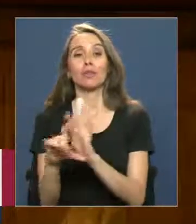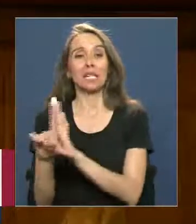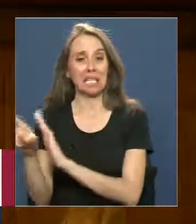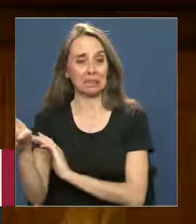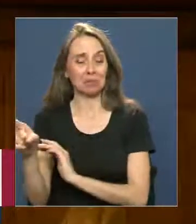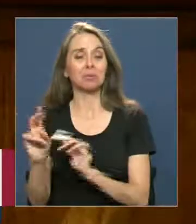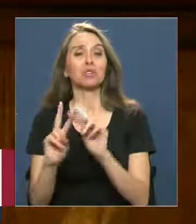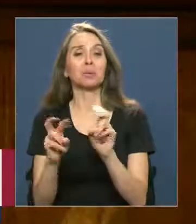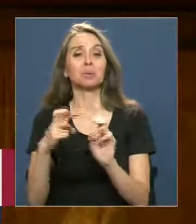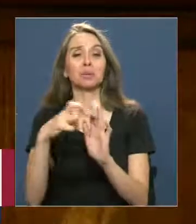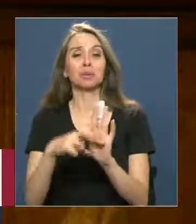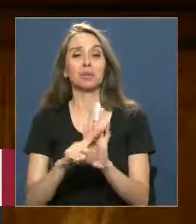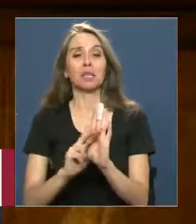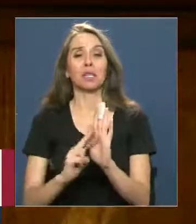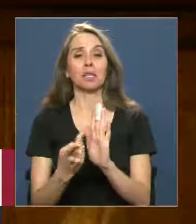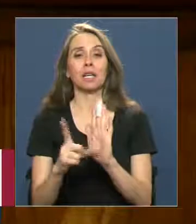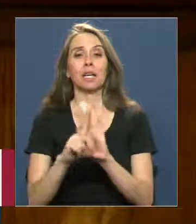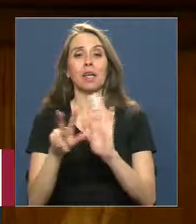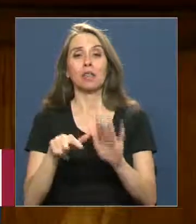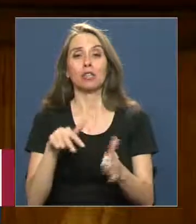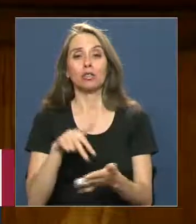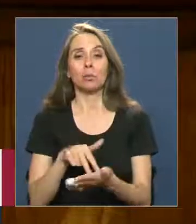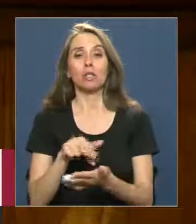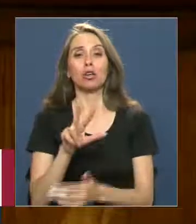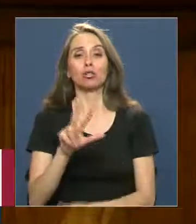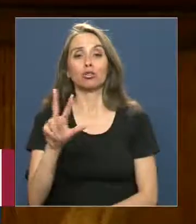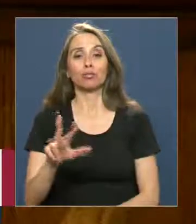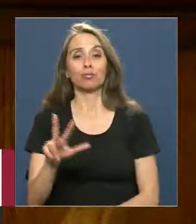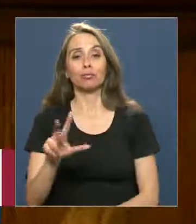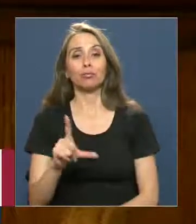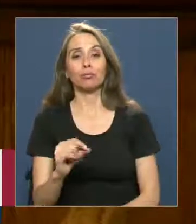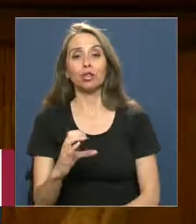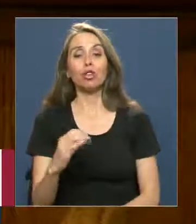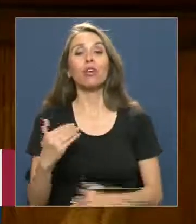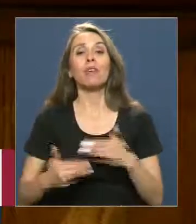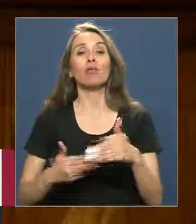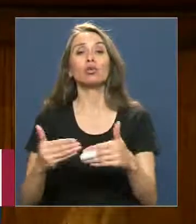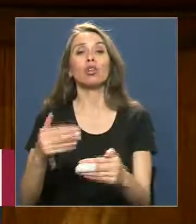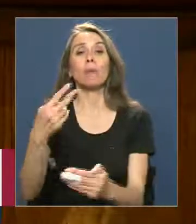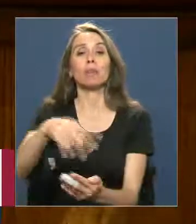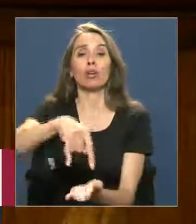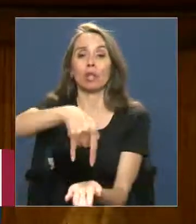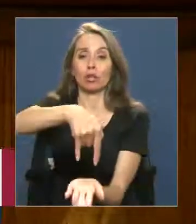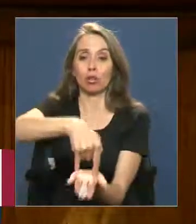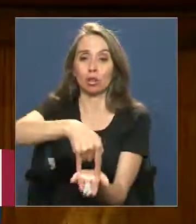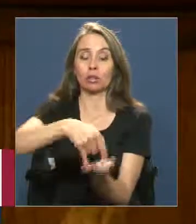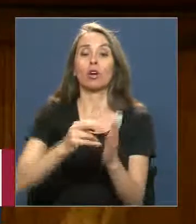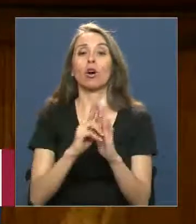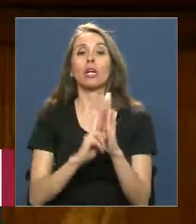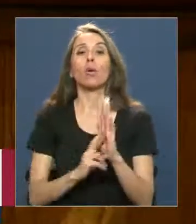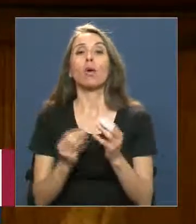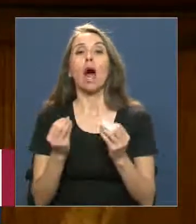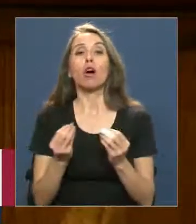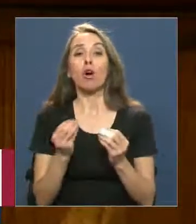proyecto de ley que modifica la ley 18.918 orgánica constitucional del Congreso Nacional para regular la aplicación de un sistema